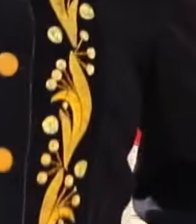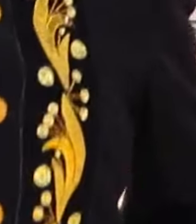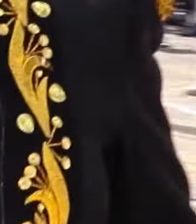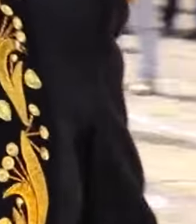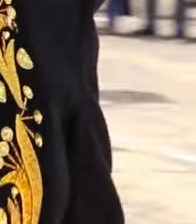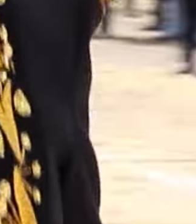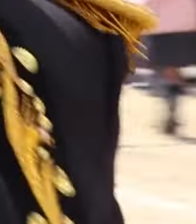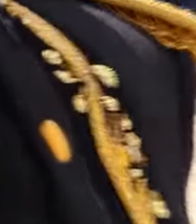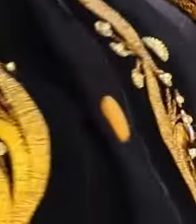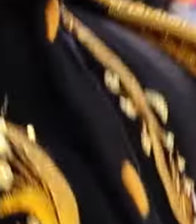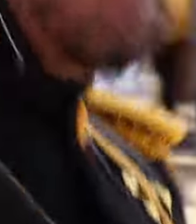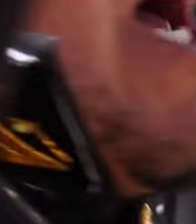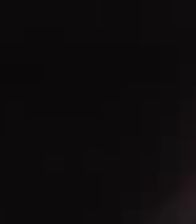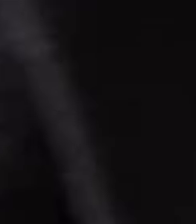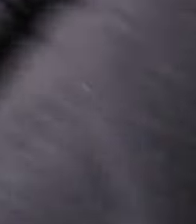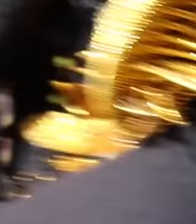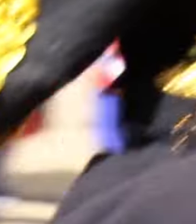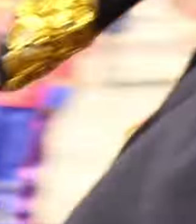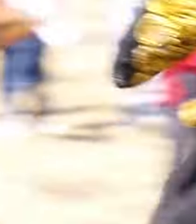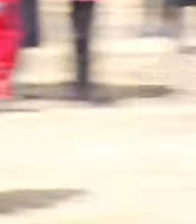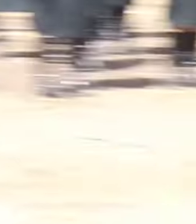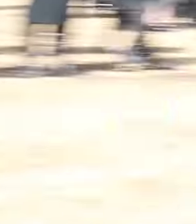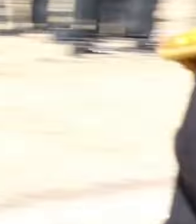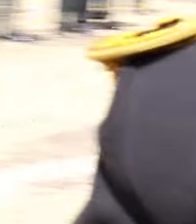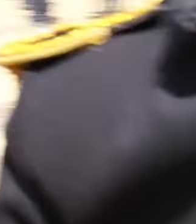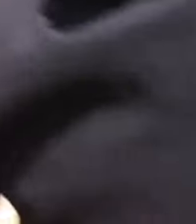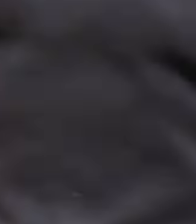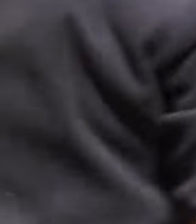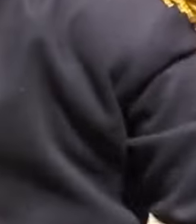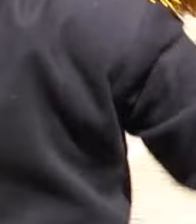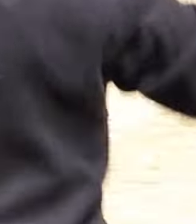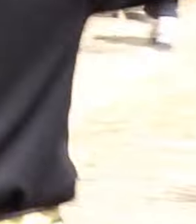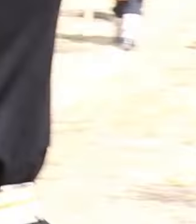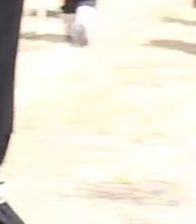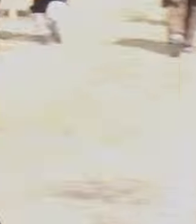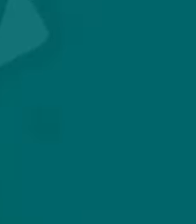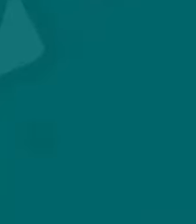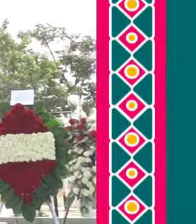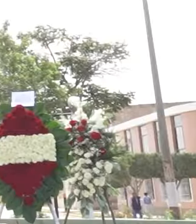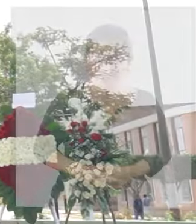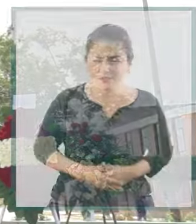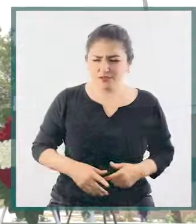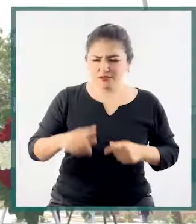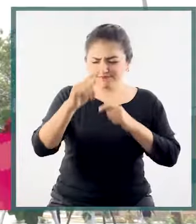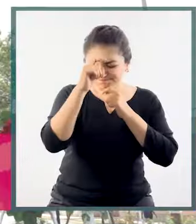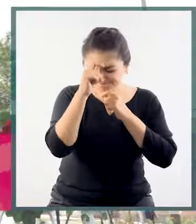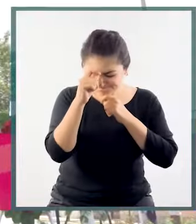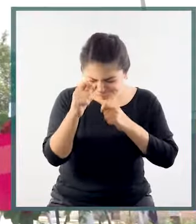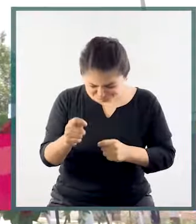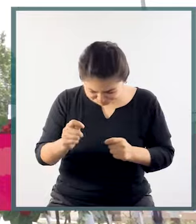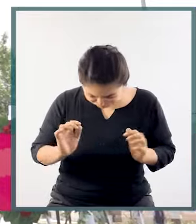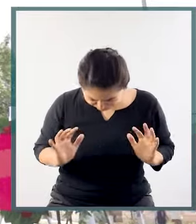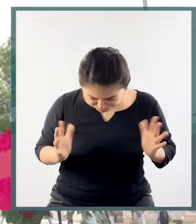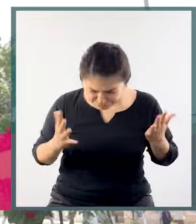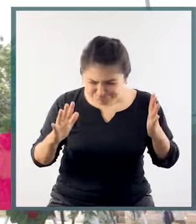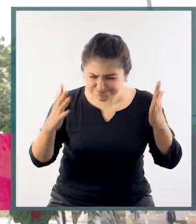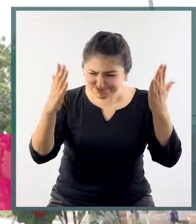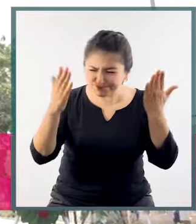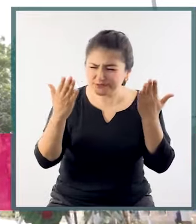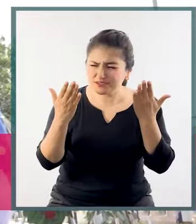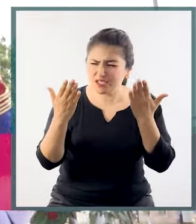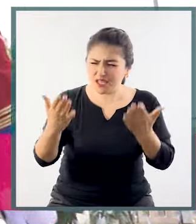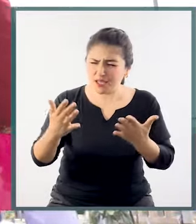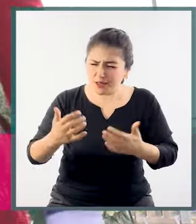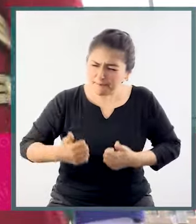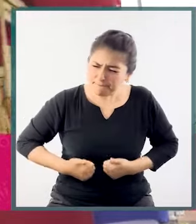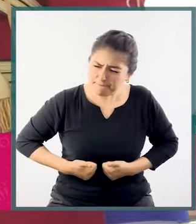¡Viva la libertad! ¡Viva! ¡Viva la libertad! ¡Viva! ¡Viva! ¡Viva! ¡Honor y gloria al